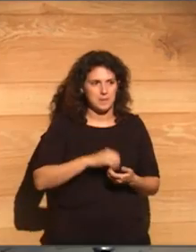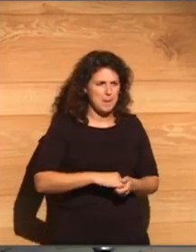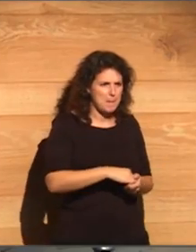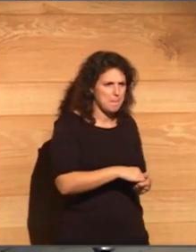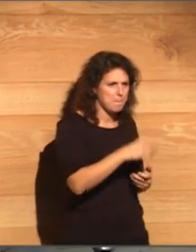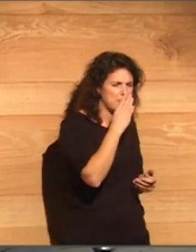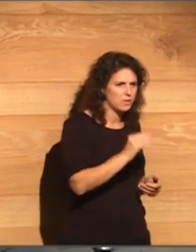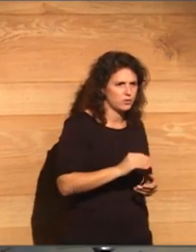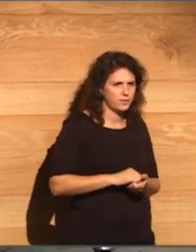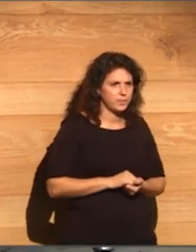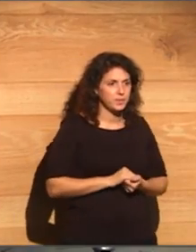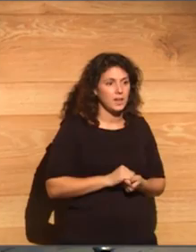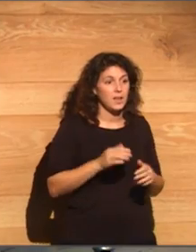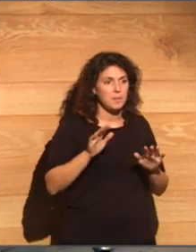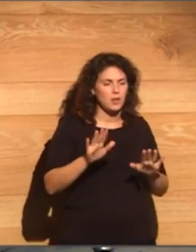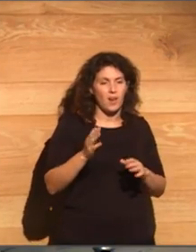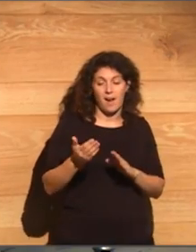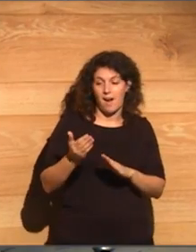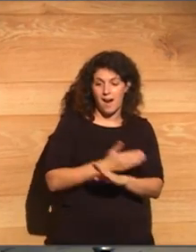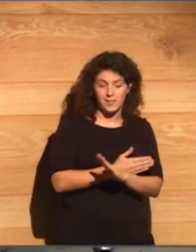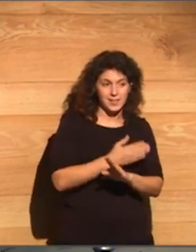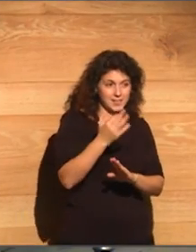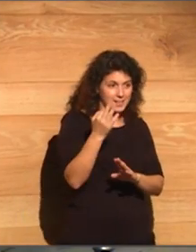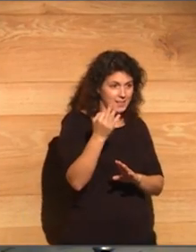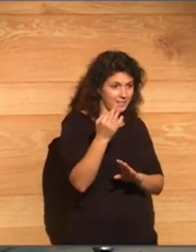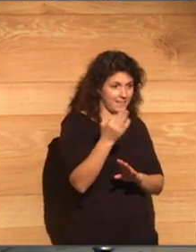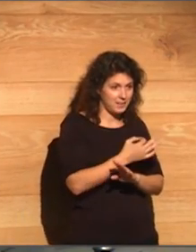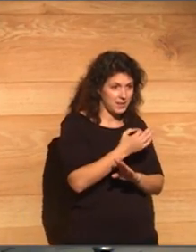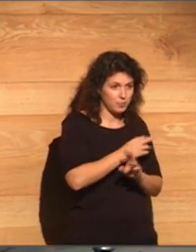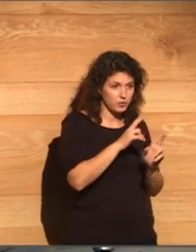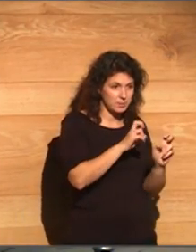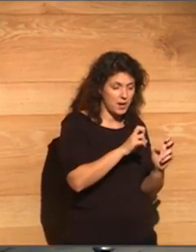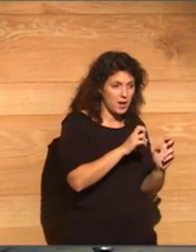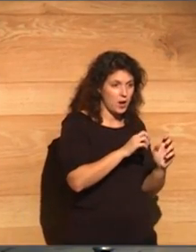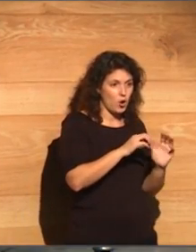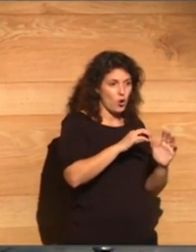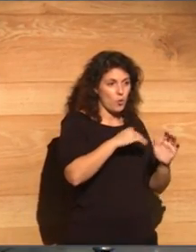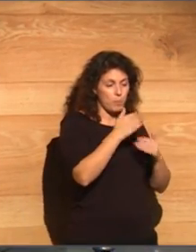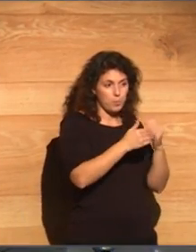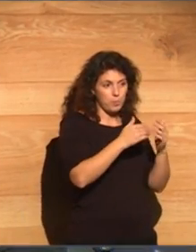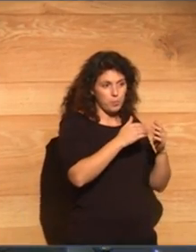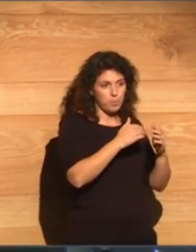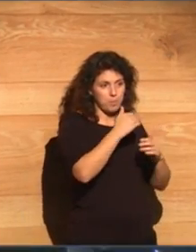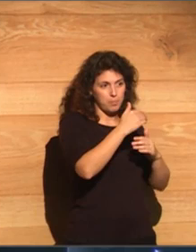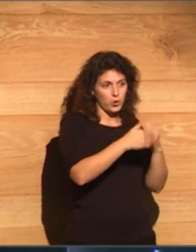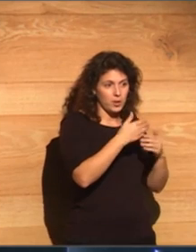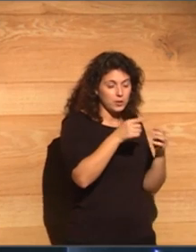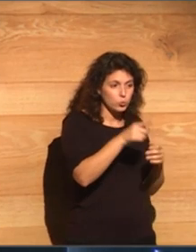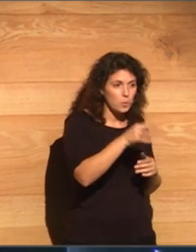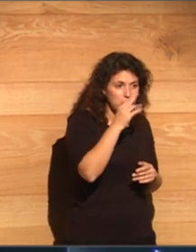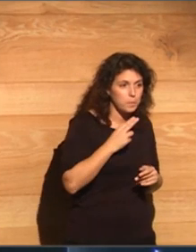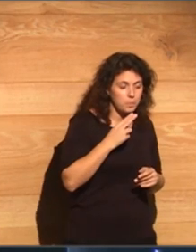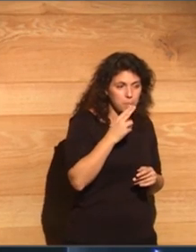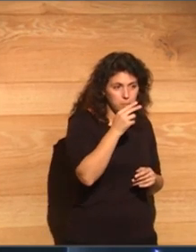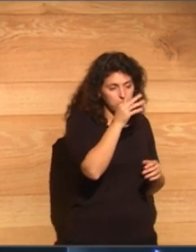Lo que pasa es que antes de meternos con Moros y Cristianos, Javi, se nos está yendo el programa, tú has prometido una cosa mágica.